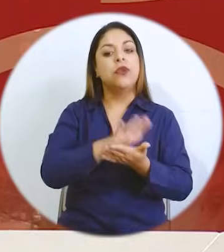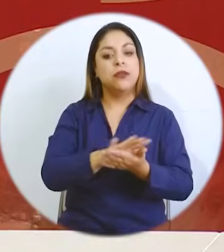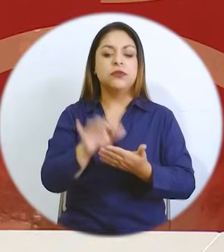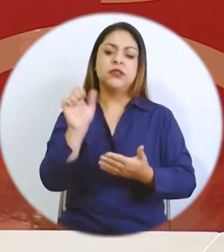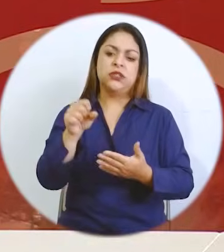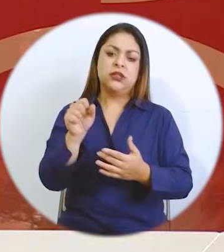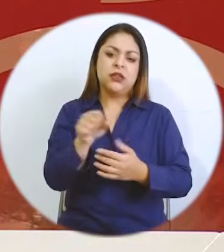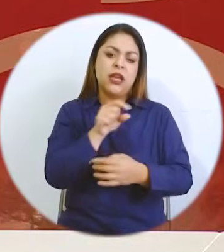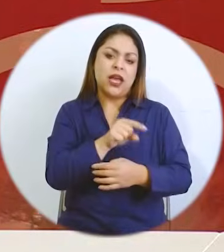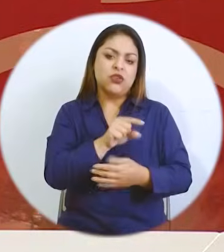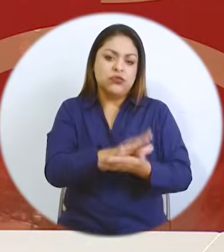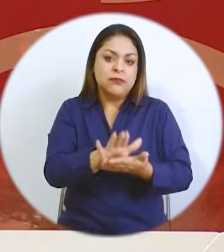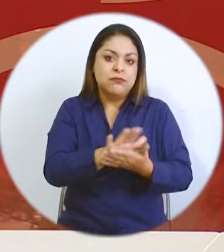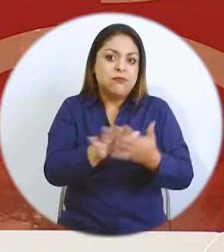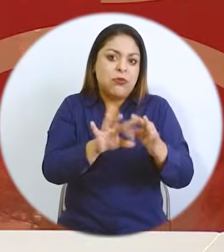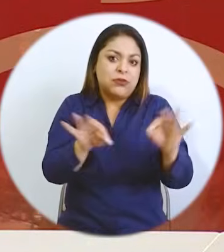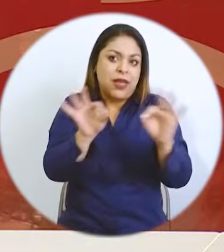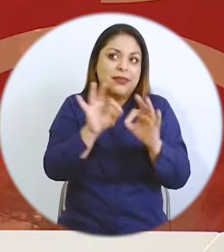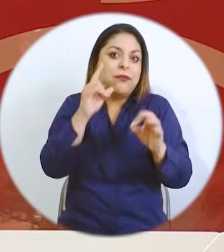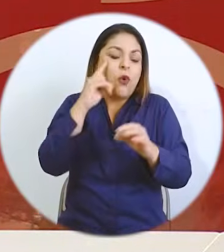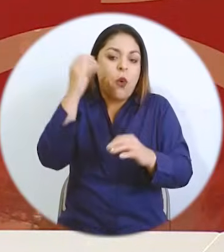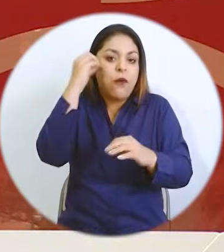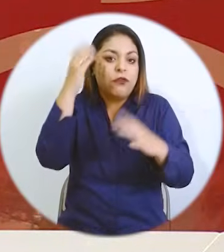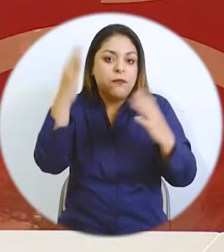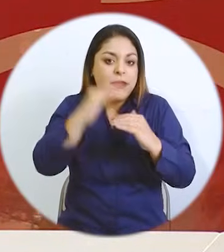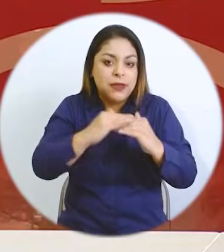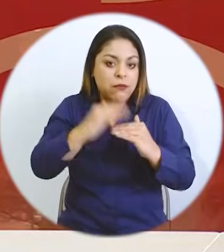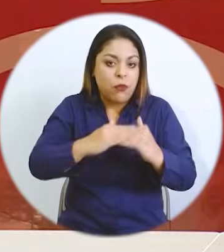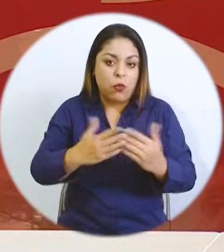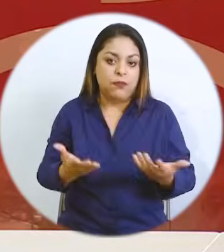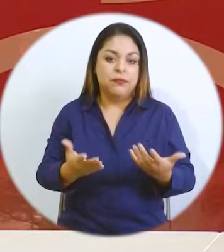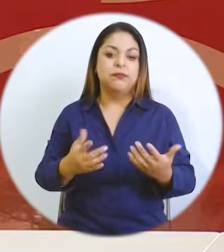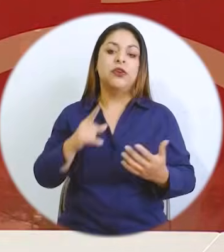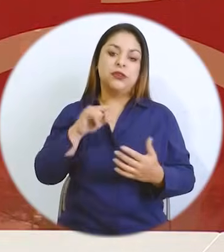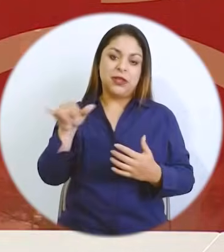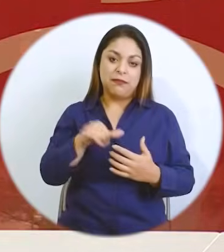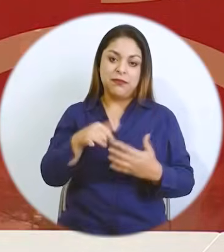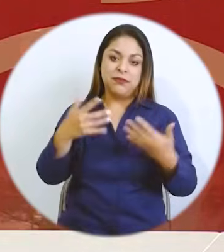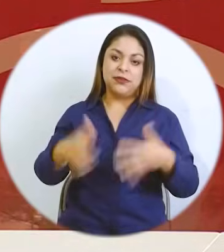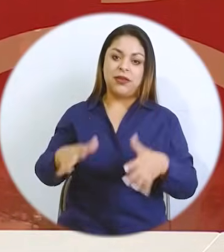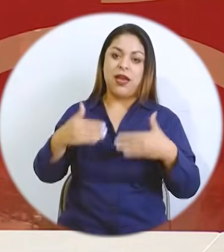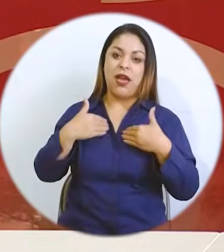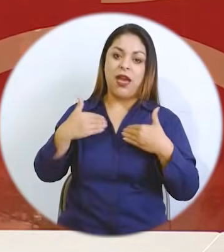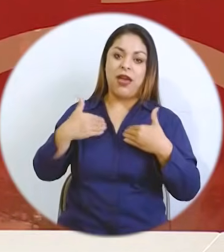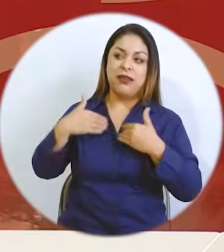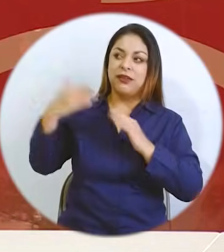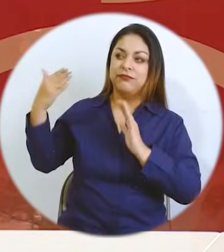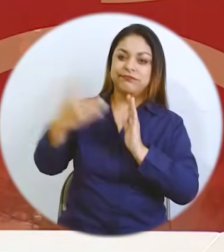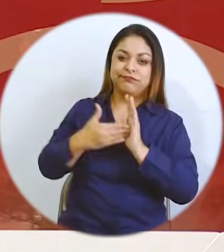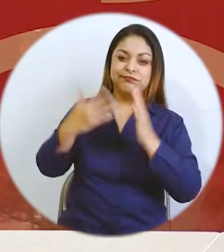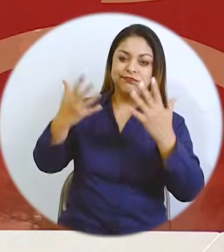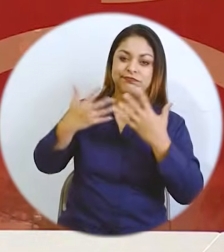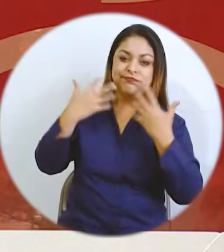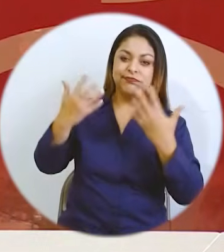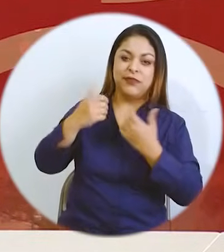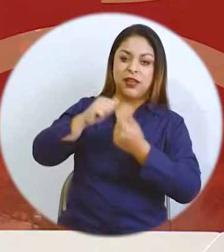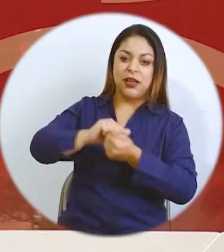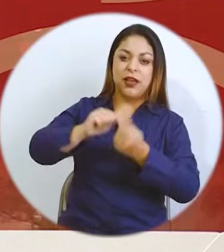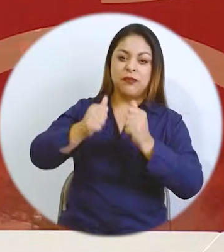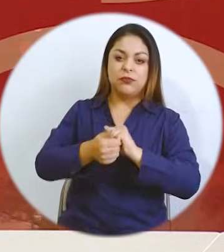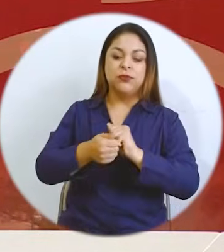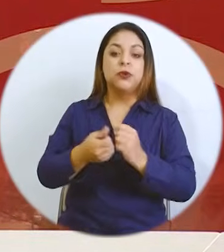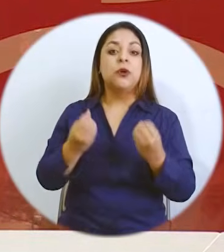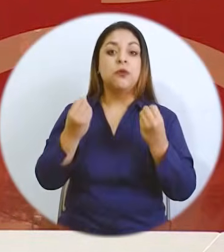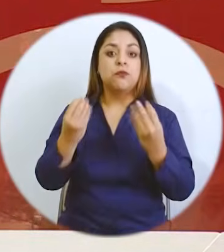que hacer, cuando en realidad es lo mínimo que tenemos que hacer en tratamiento, y que ya también por los efectos de cambio climático y la variabilidad climática, muchos acueductos comunales han tenido